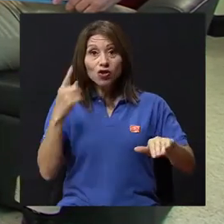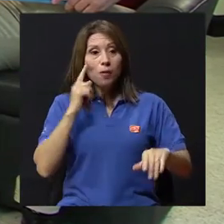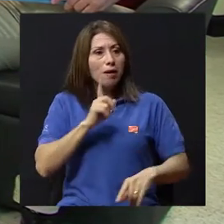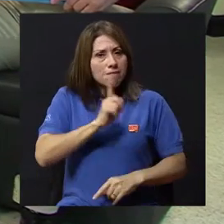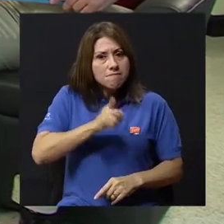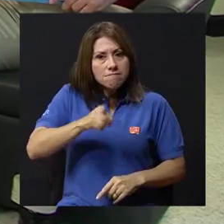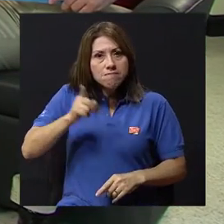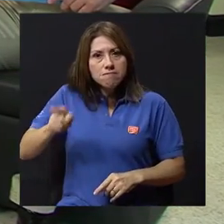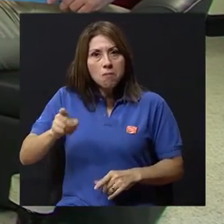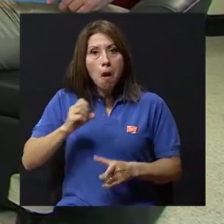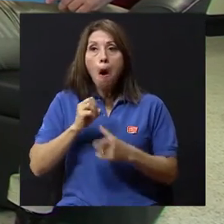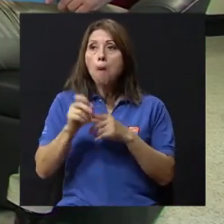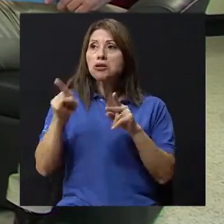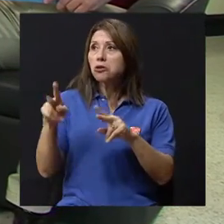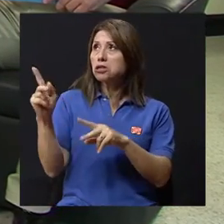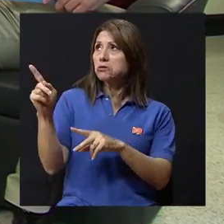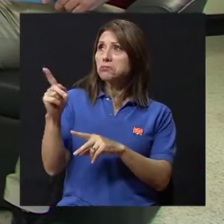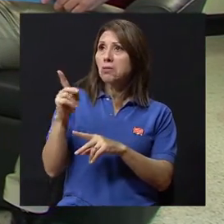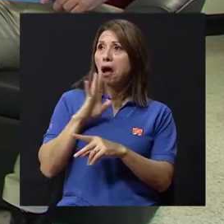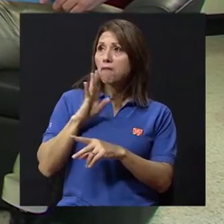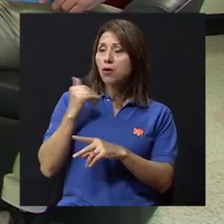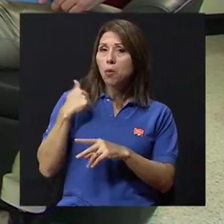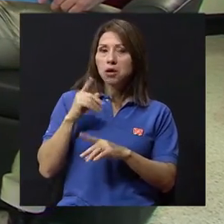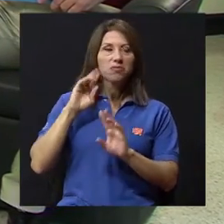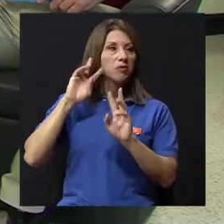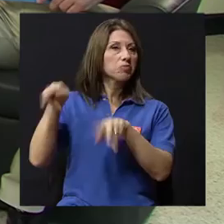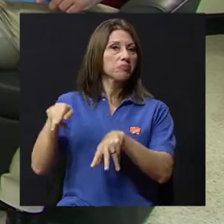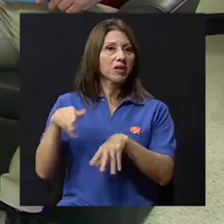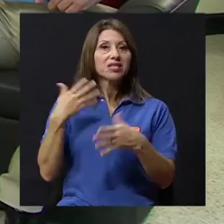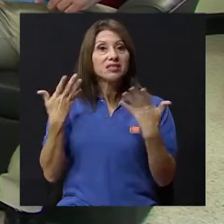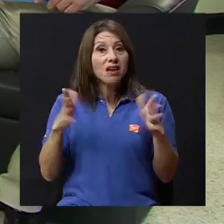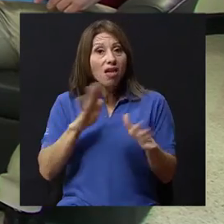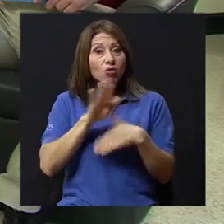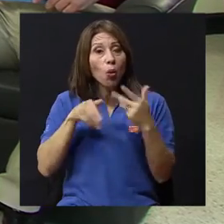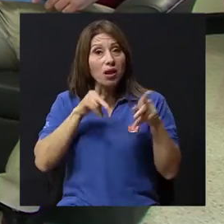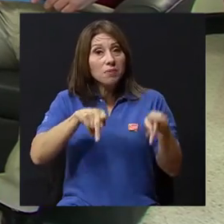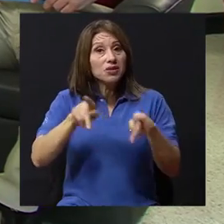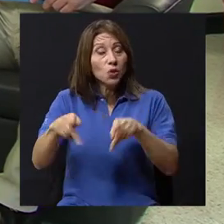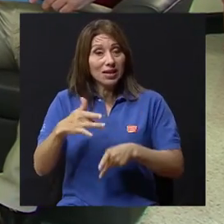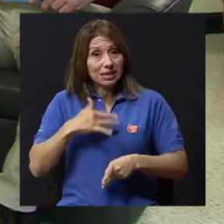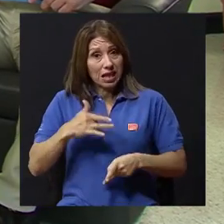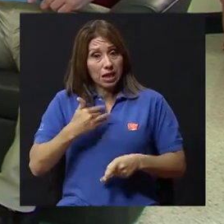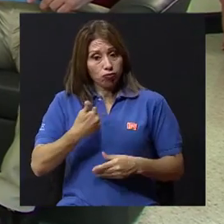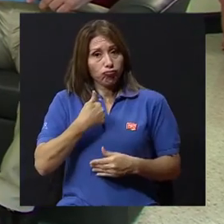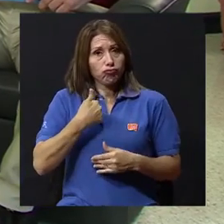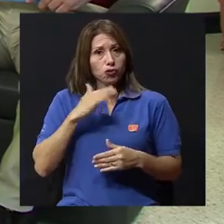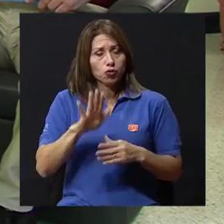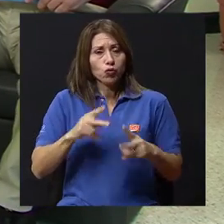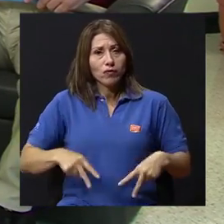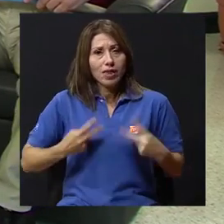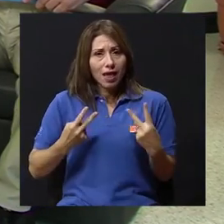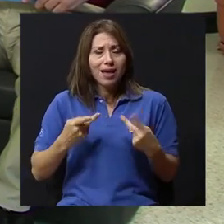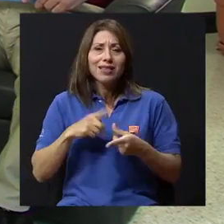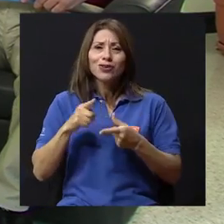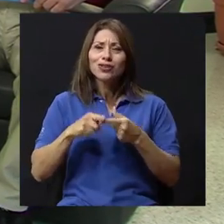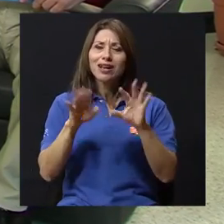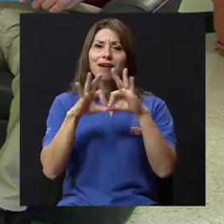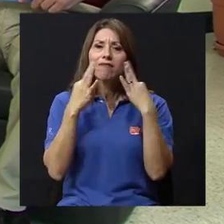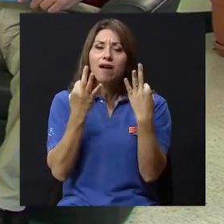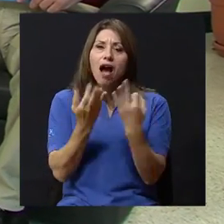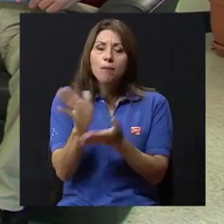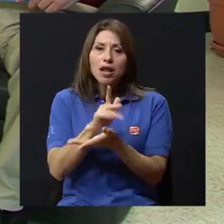o ya nadie le hace caso, ¿verdad? Ya todo el mundo tiene su vida. Entonces, hay cambios que se experimentan en el espacio del